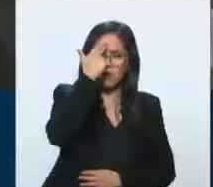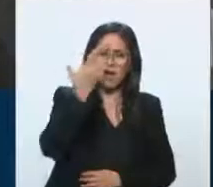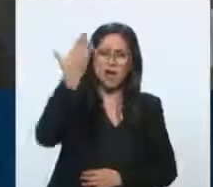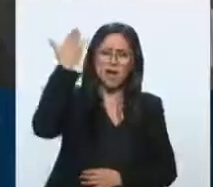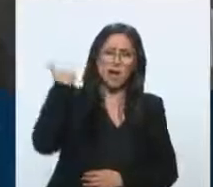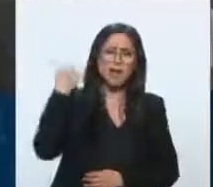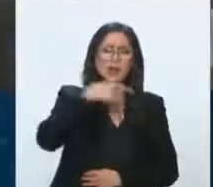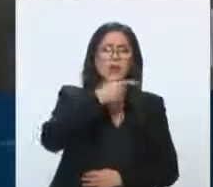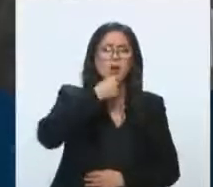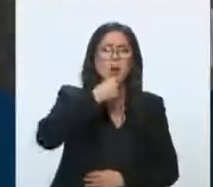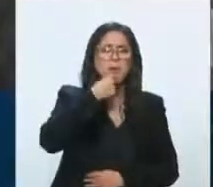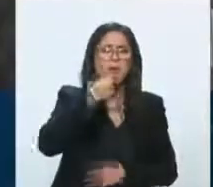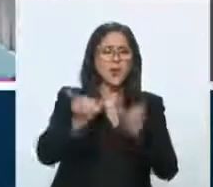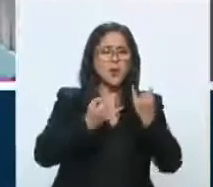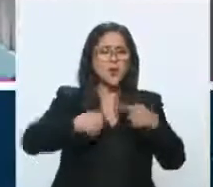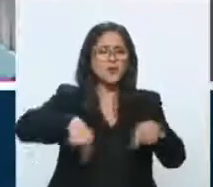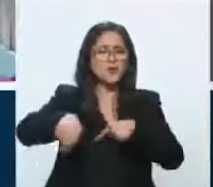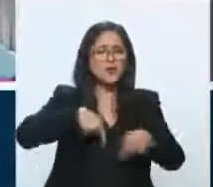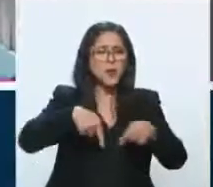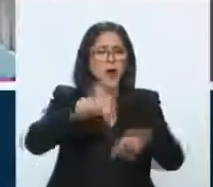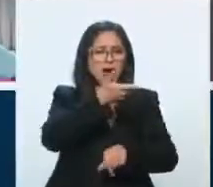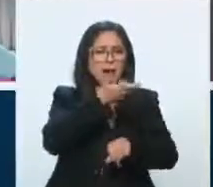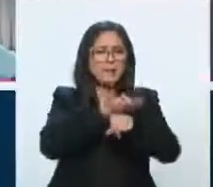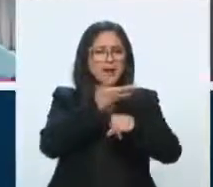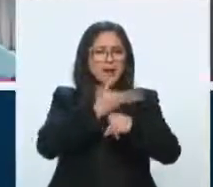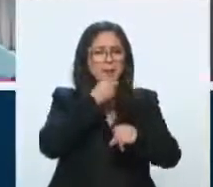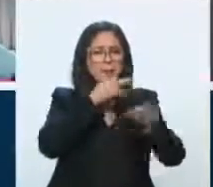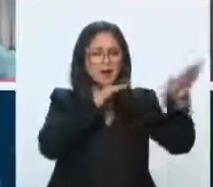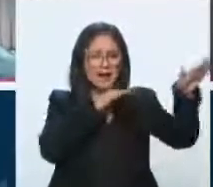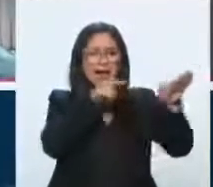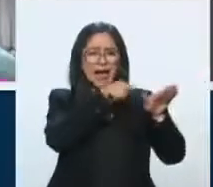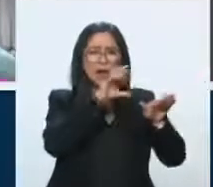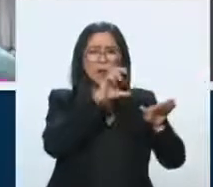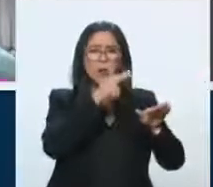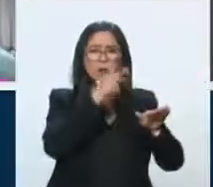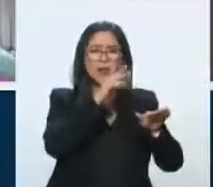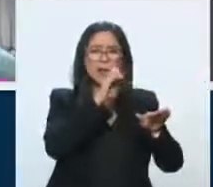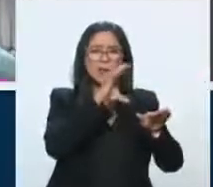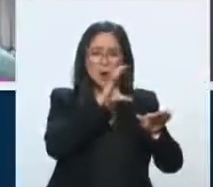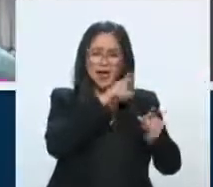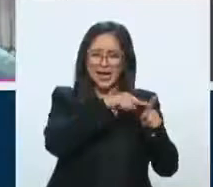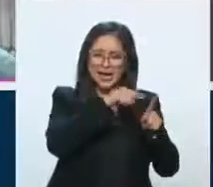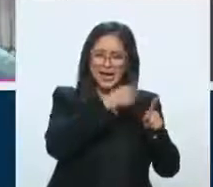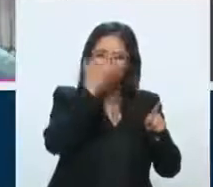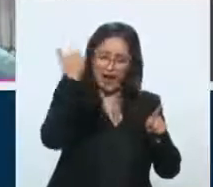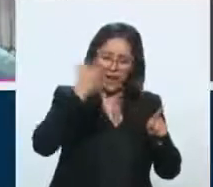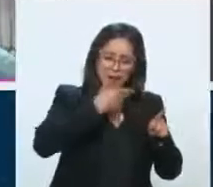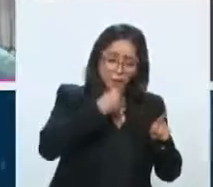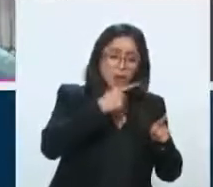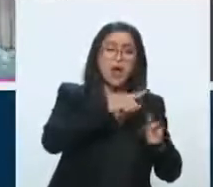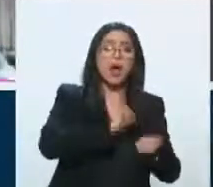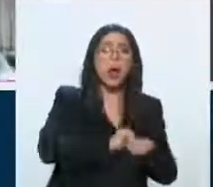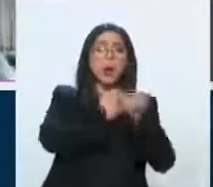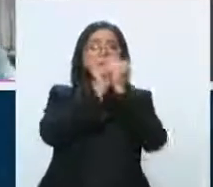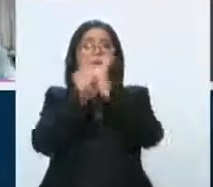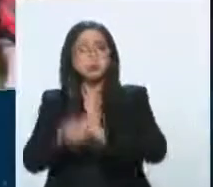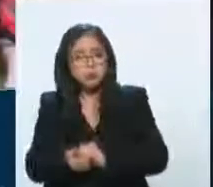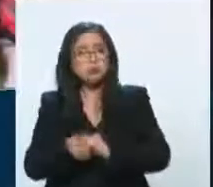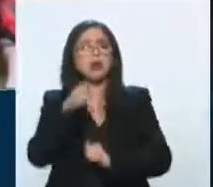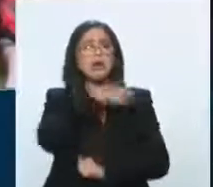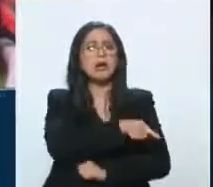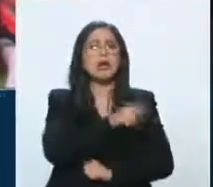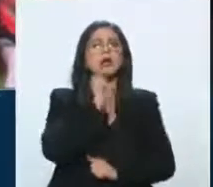es relativamente excepcional. Alguien que a partir de su popularidad deportiva terminó siendo gobernador,